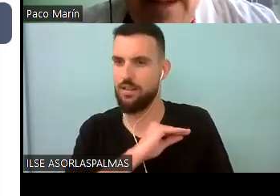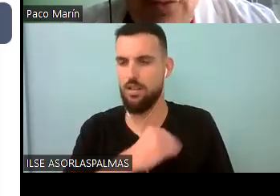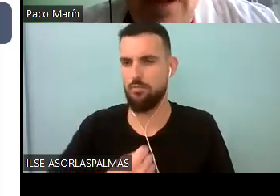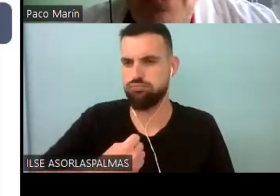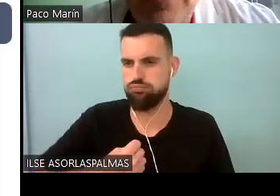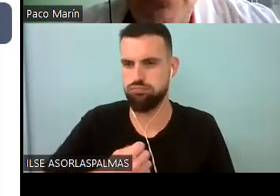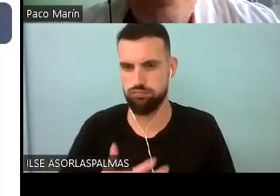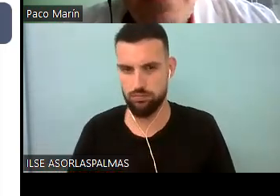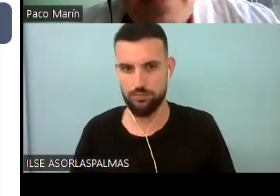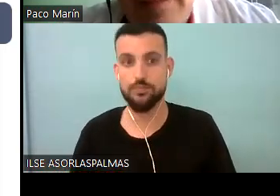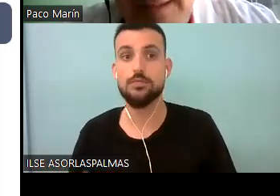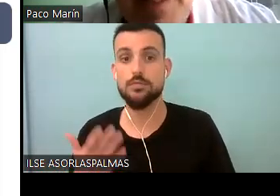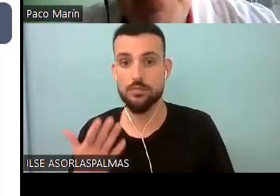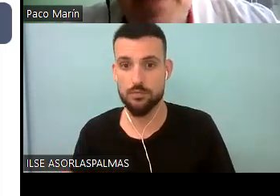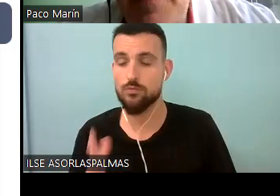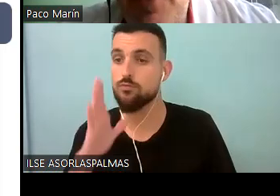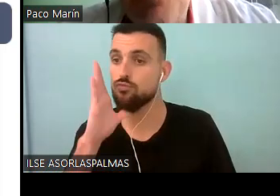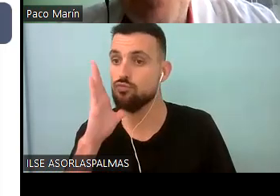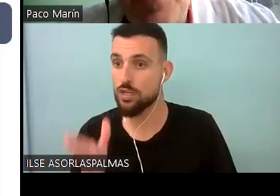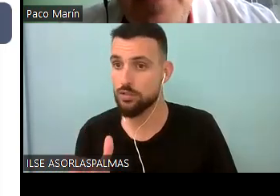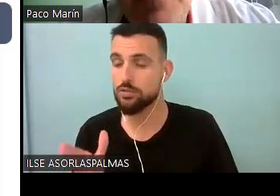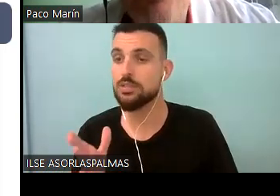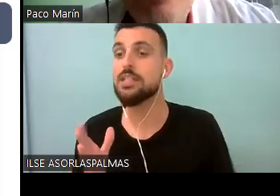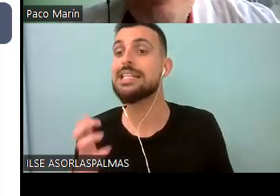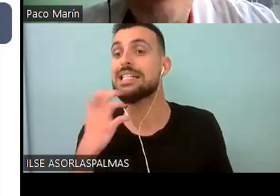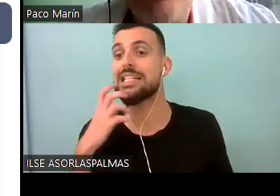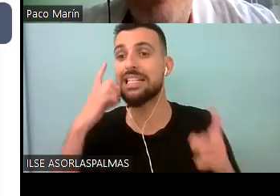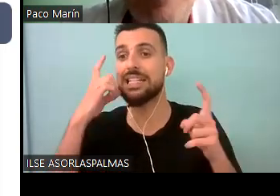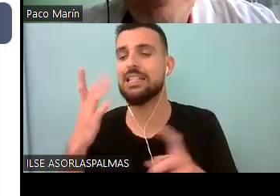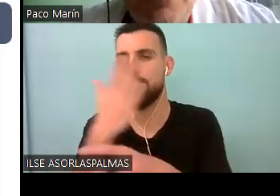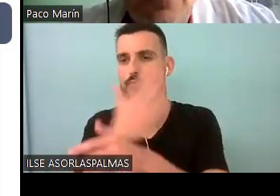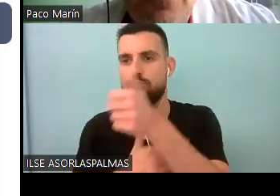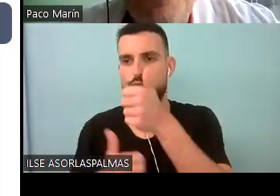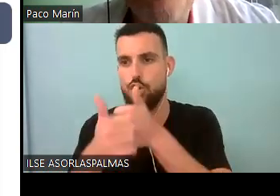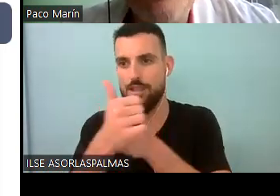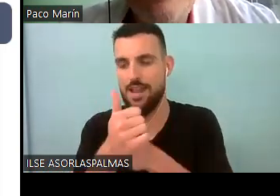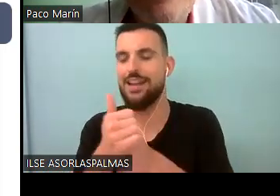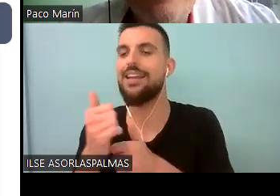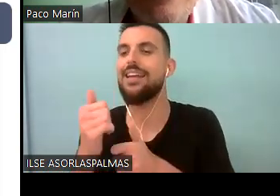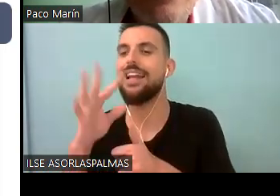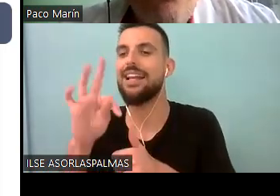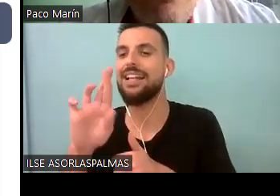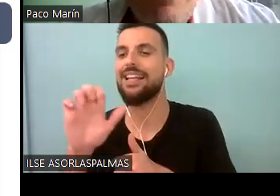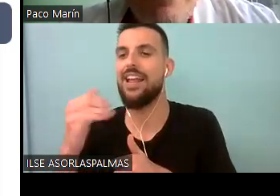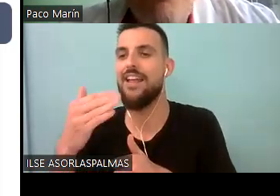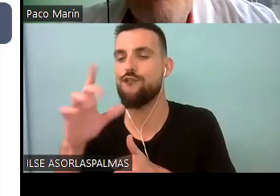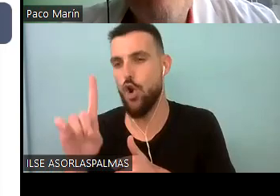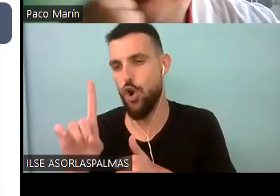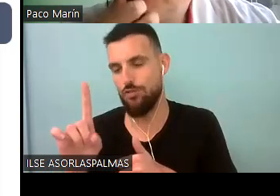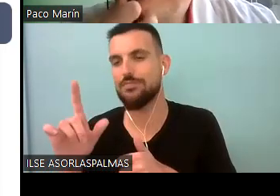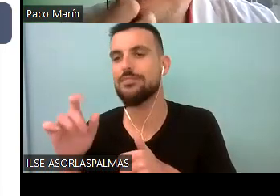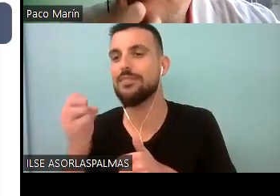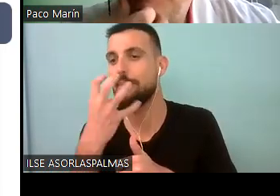las de la soja. Por lo tanto, siempre que podamos, priorizaremos las isoflavonas del trébol rojo. Y con